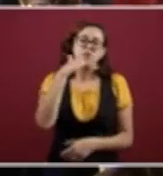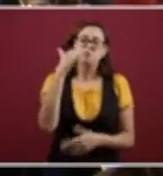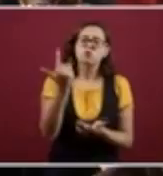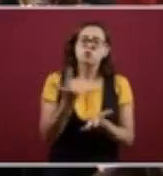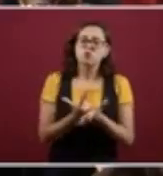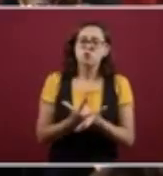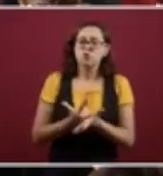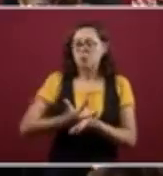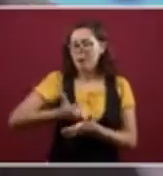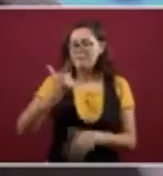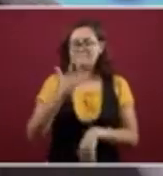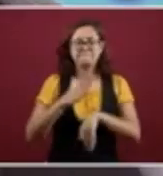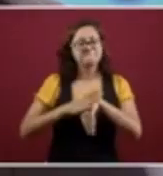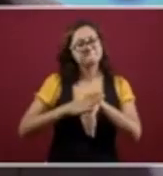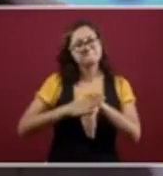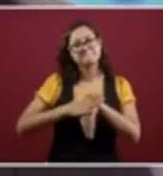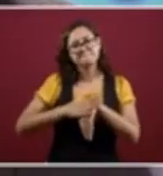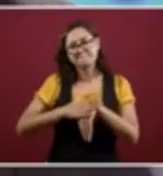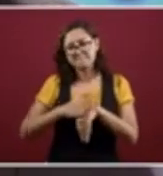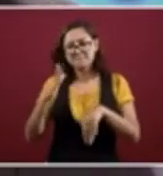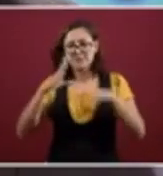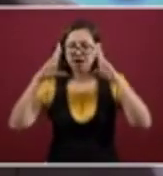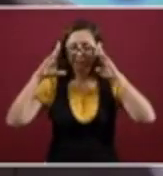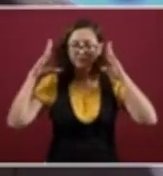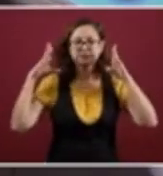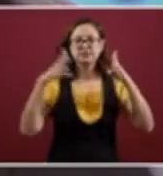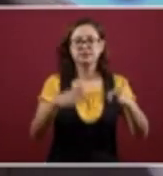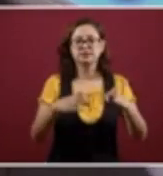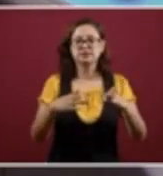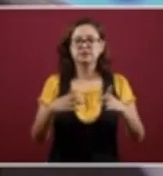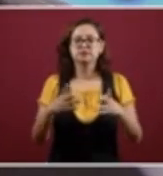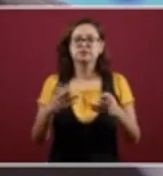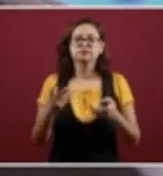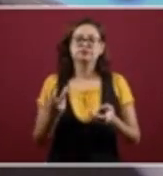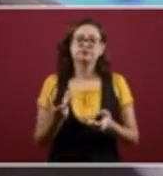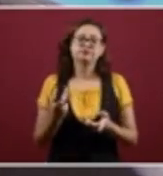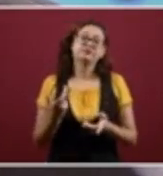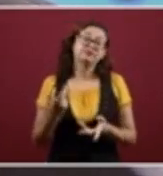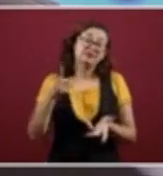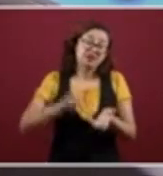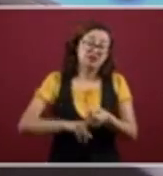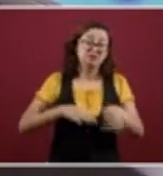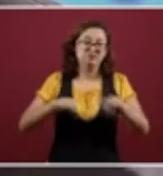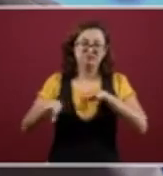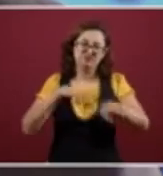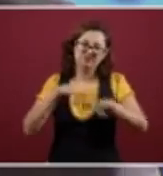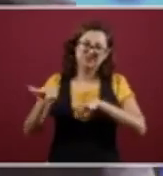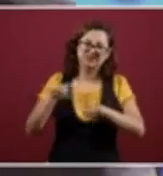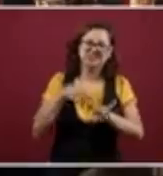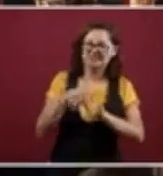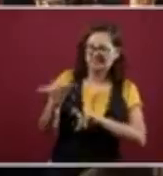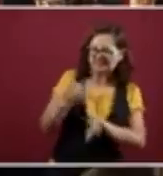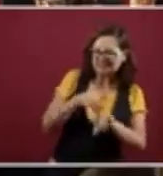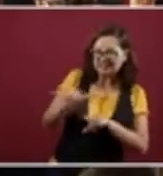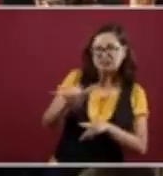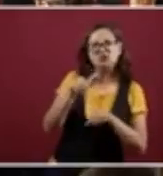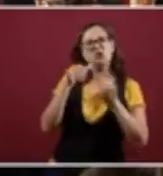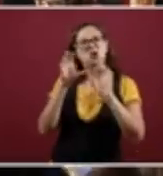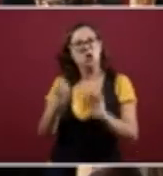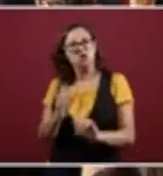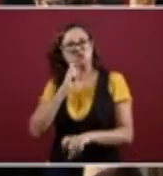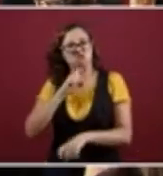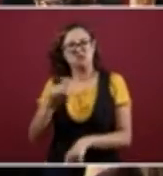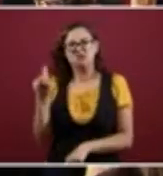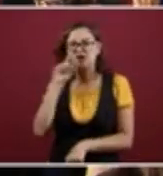dando un énfasis especial a el tema del hostigamiento y el acoso sexual, que, como ustedes saben, es una práctica